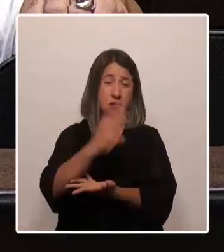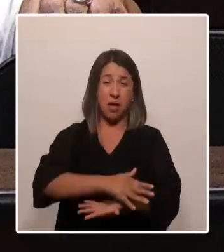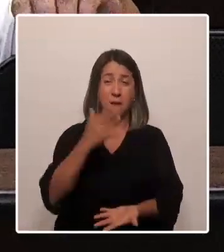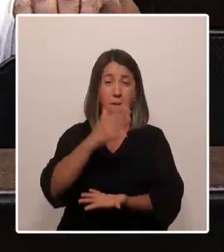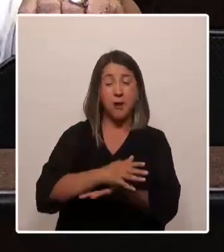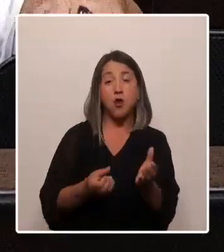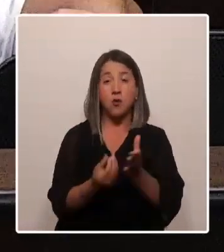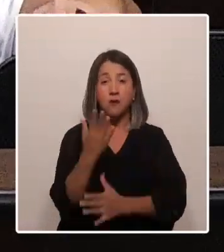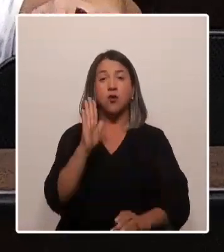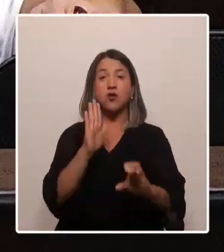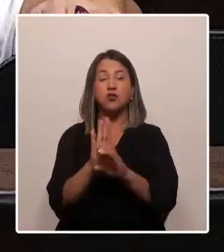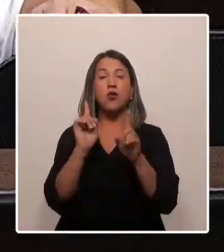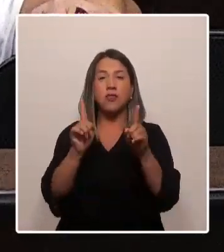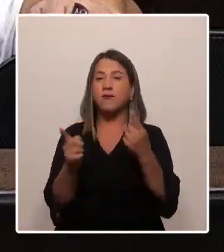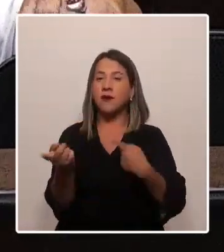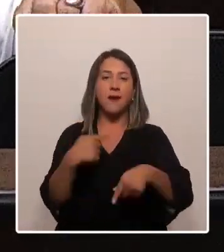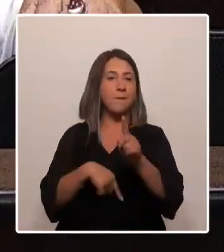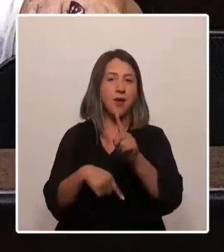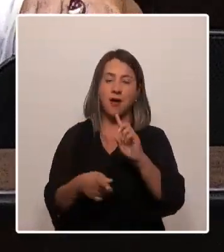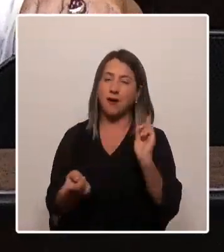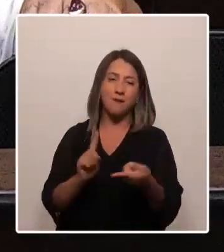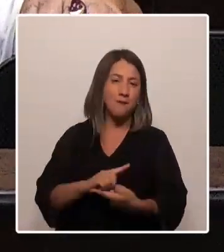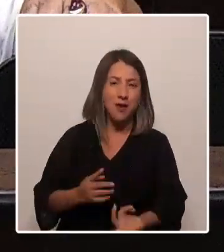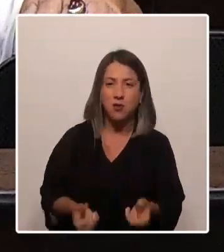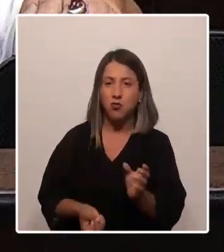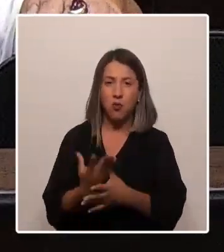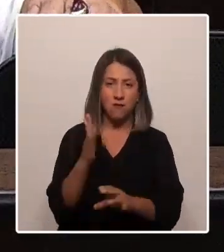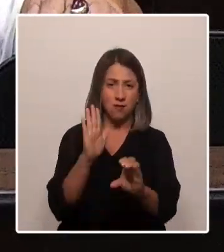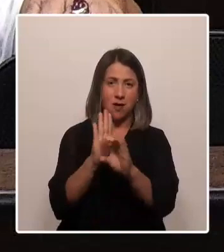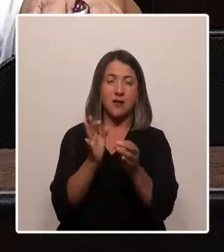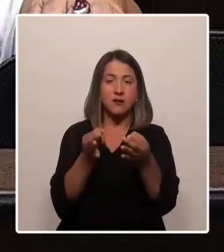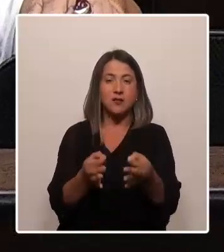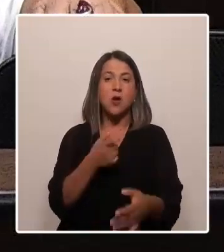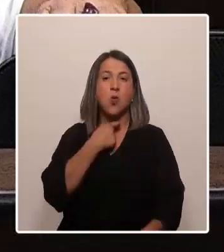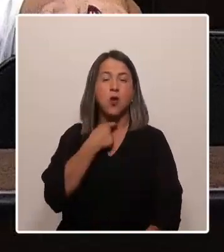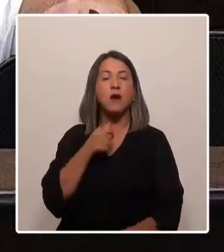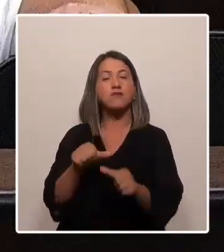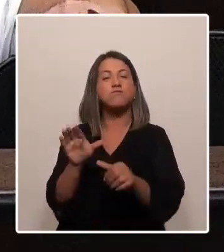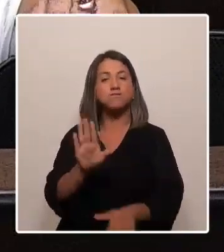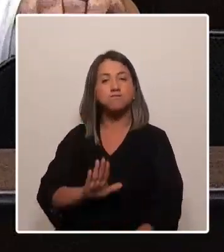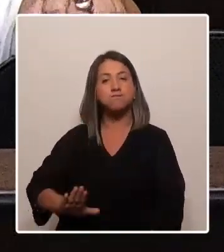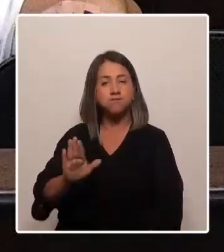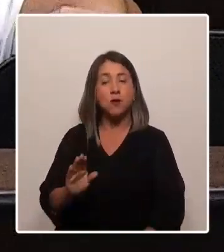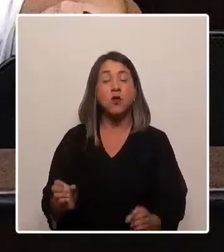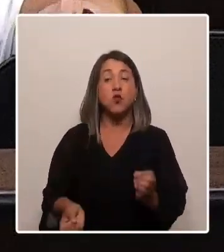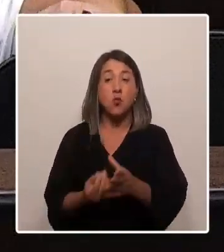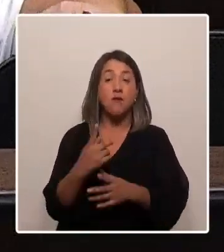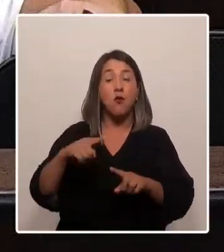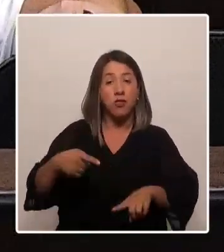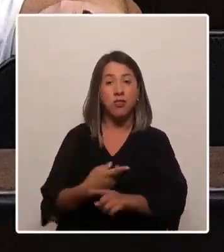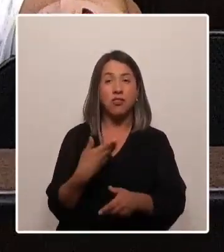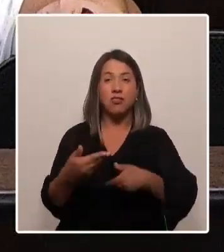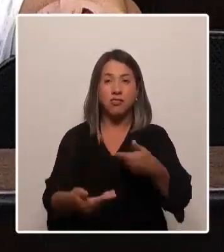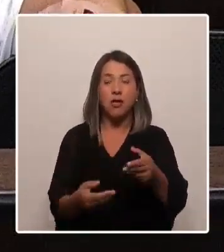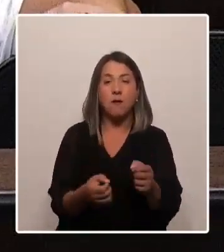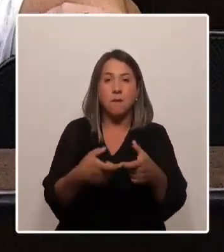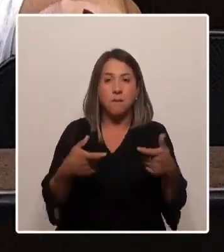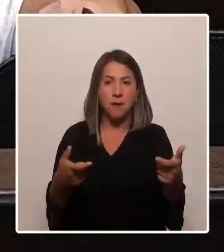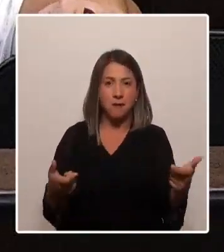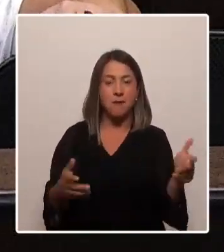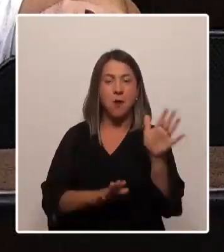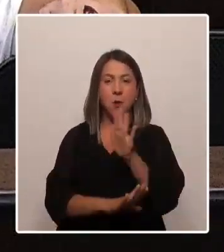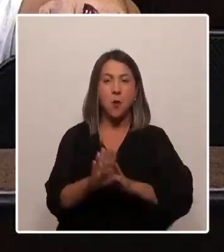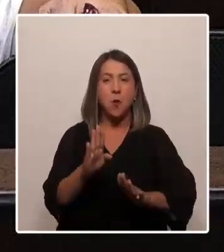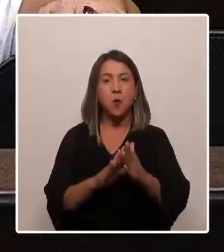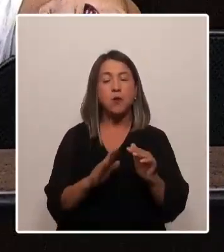debe revertir esta realidad y así garantizar su conservación, revitalización, aumento, salvaguardia y transmisión de las